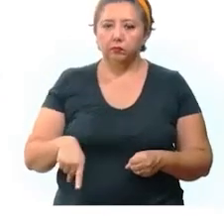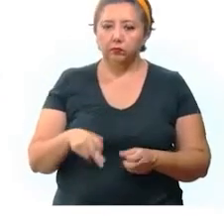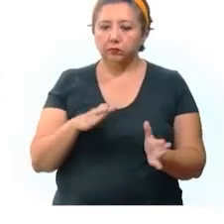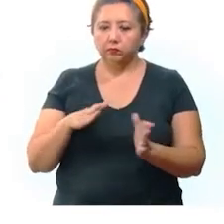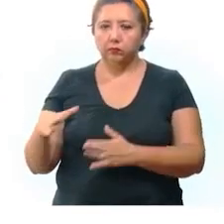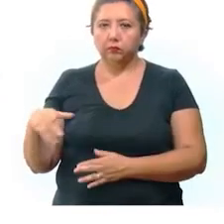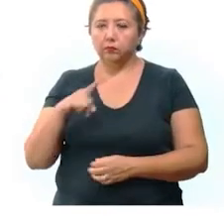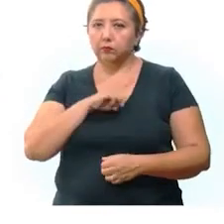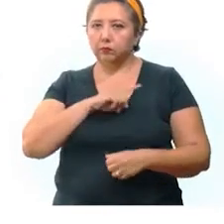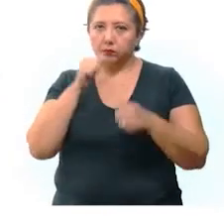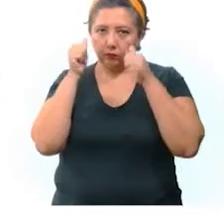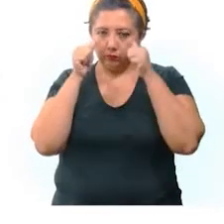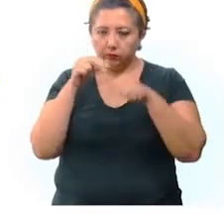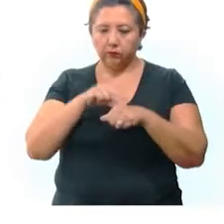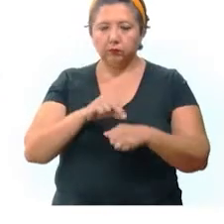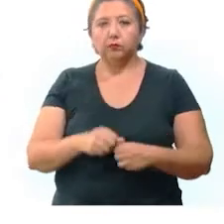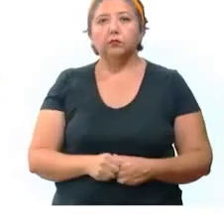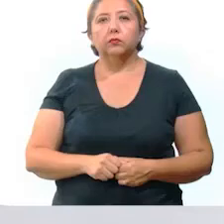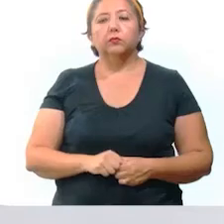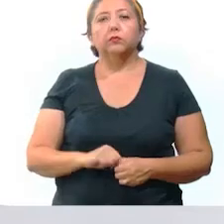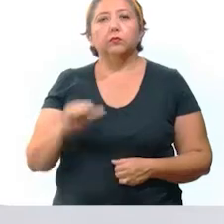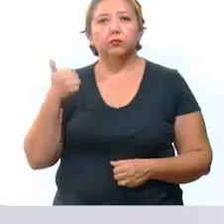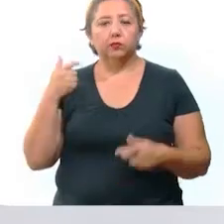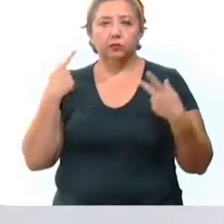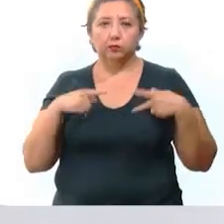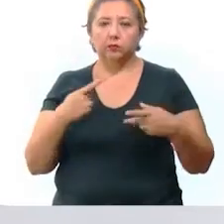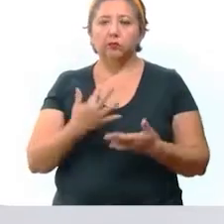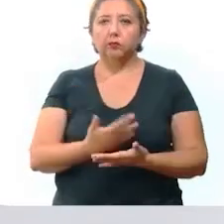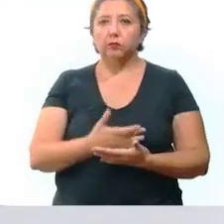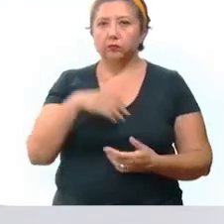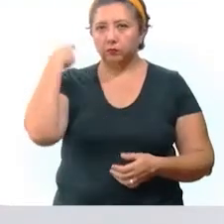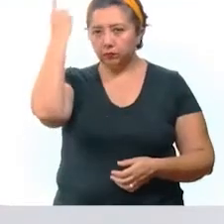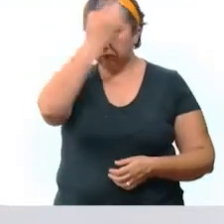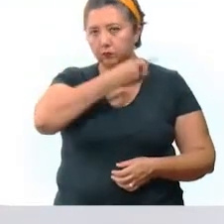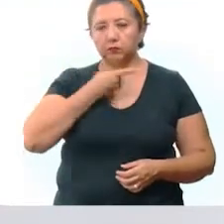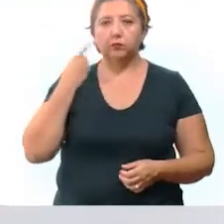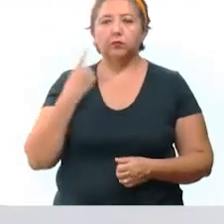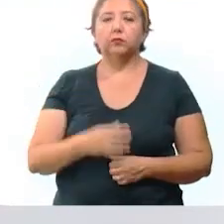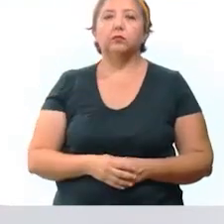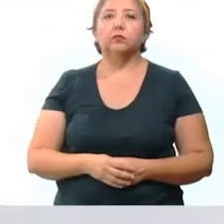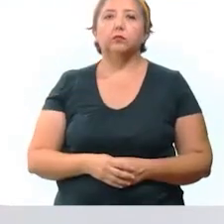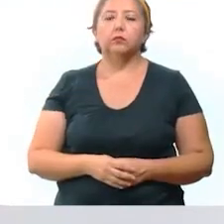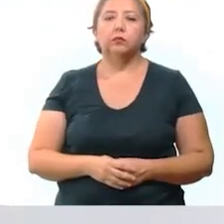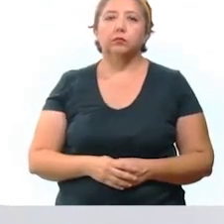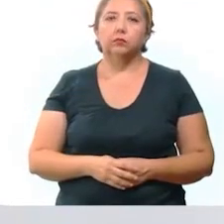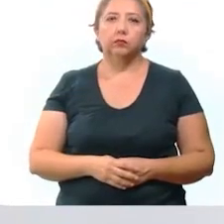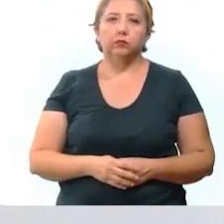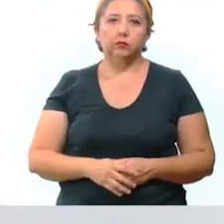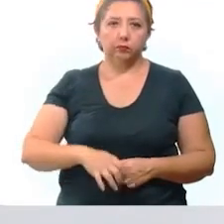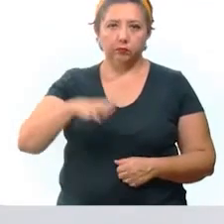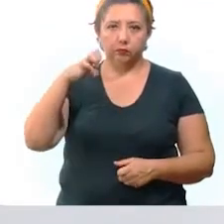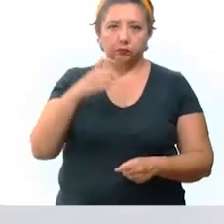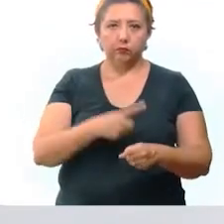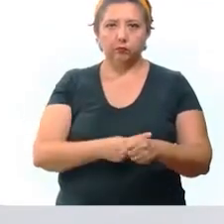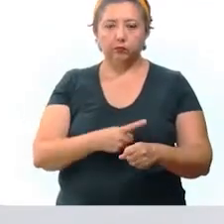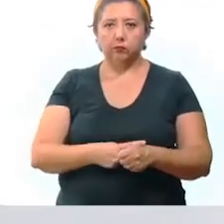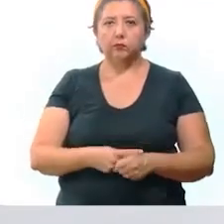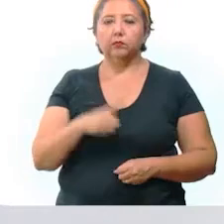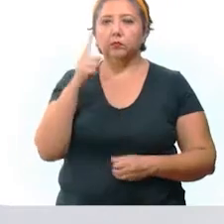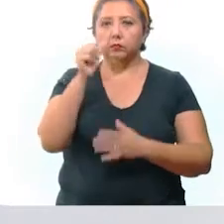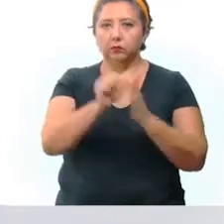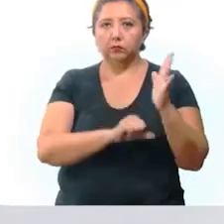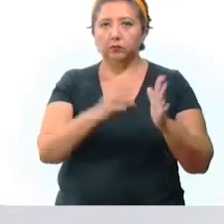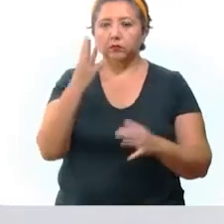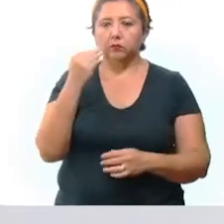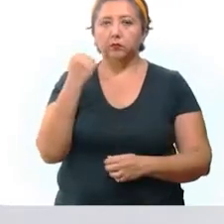en hospitales públicos y en aislamiento total. Hay otros pacientes a la espera de diagnóstico. El rango de edad de los